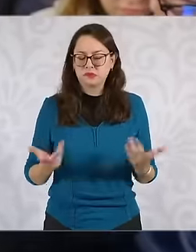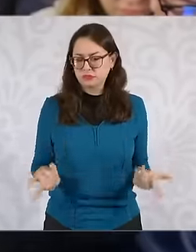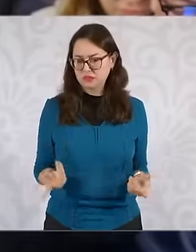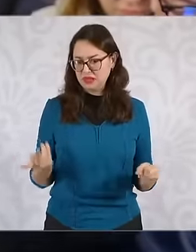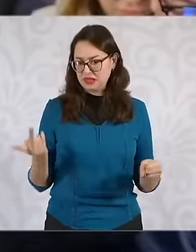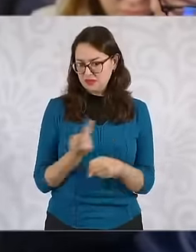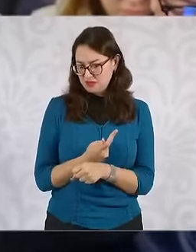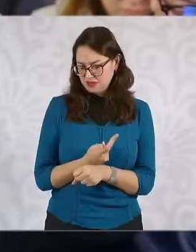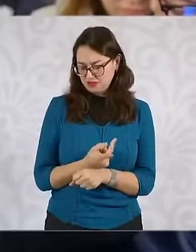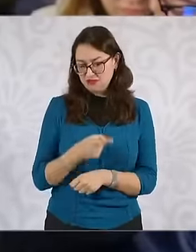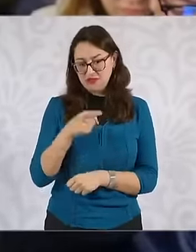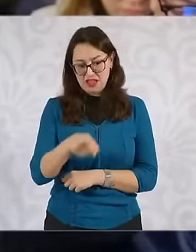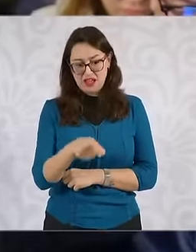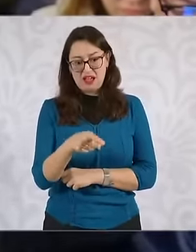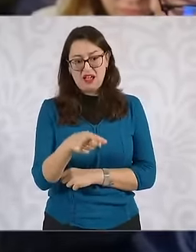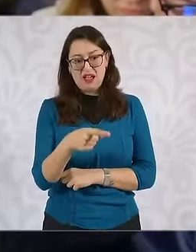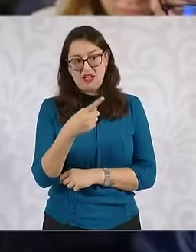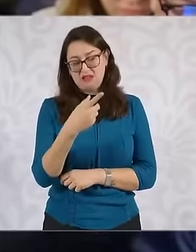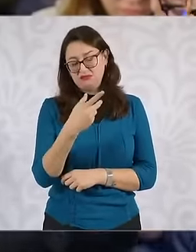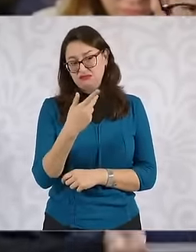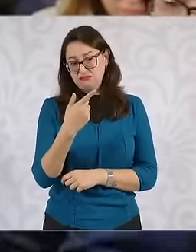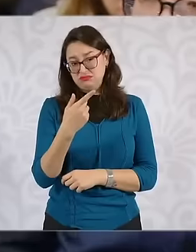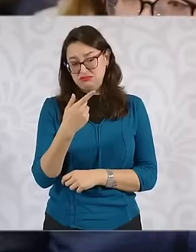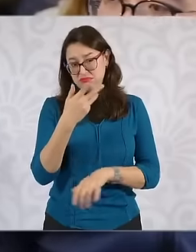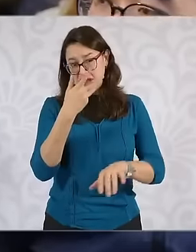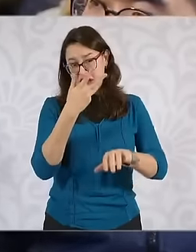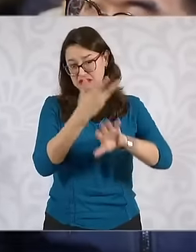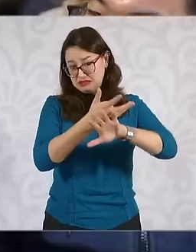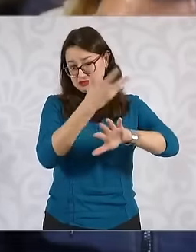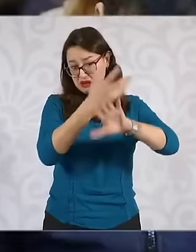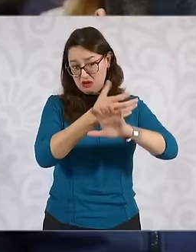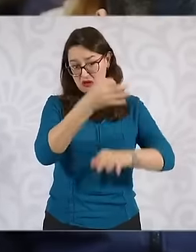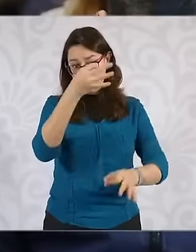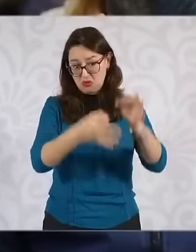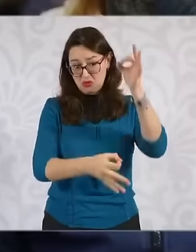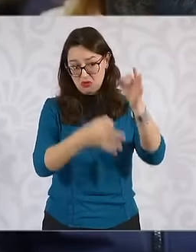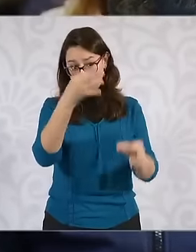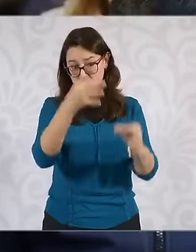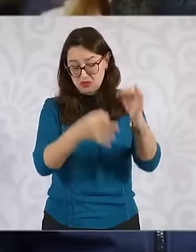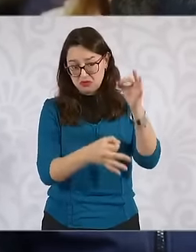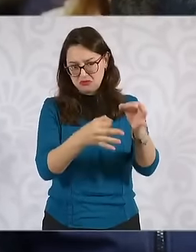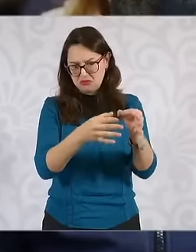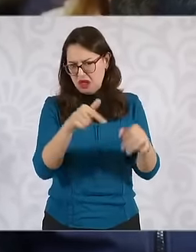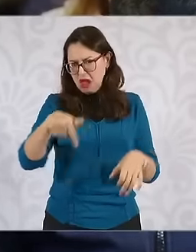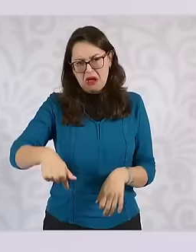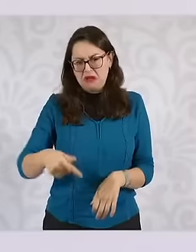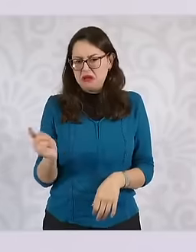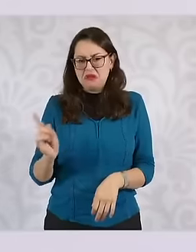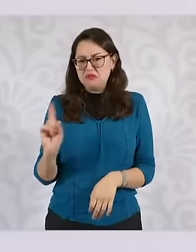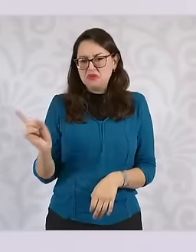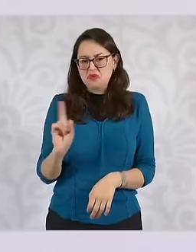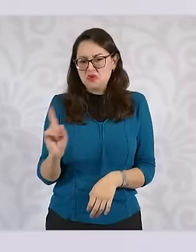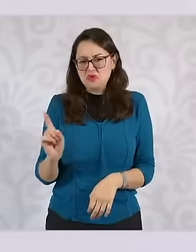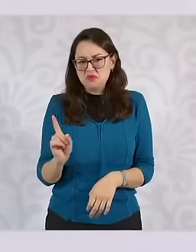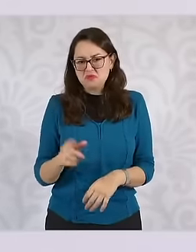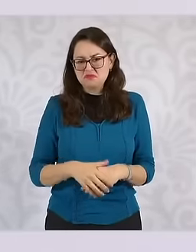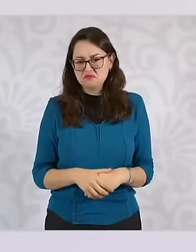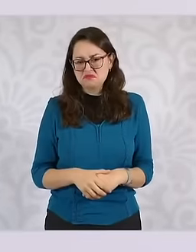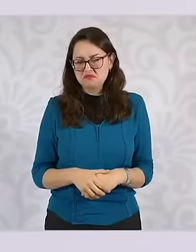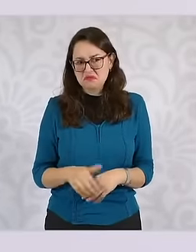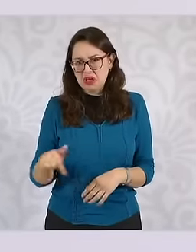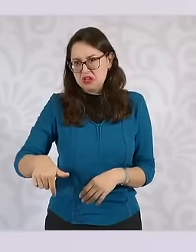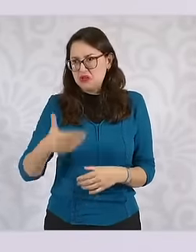traiga justicia a los mexicanos y si esto podría cambiar en su sexenio? Aquí se ha hecho